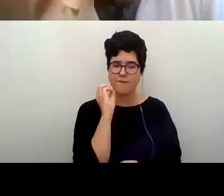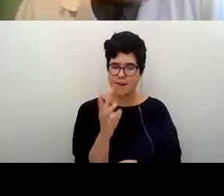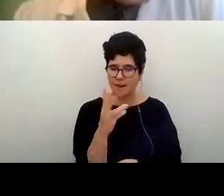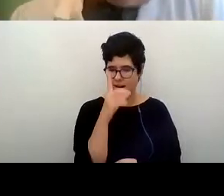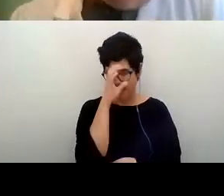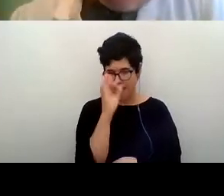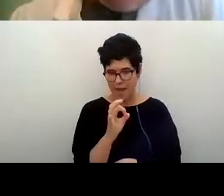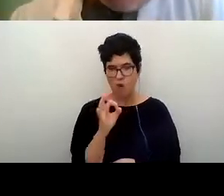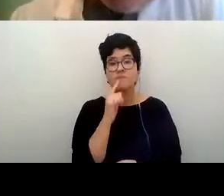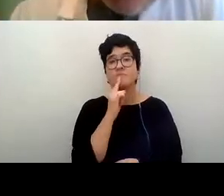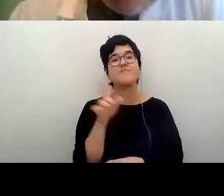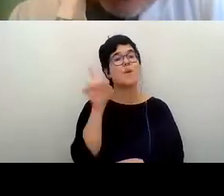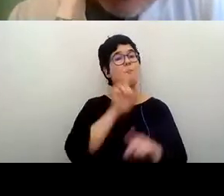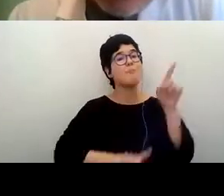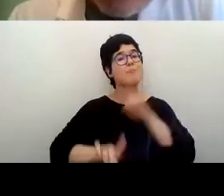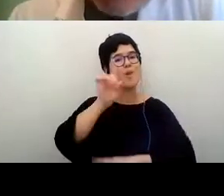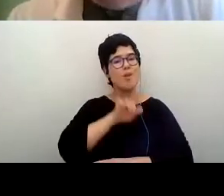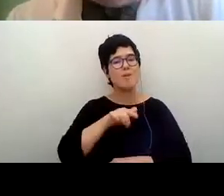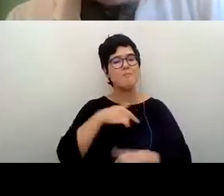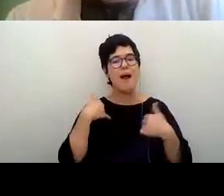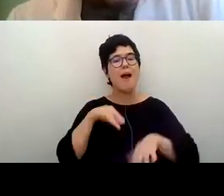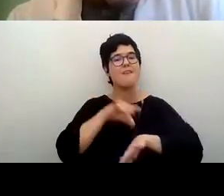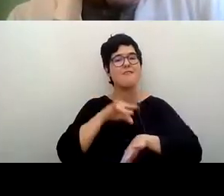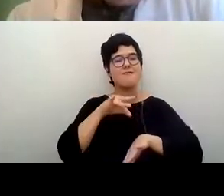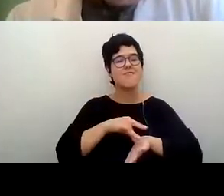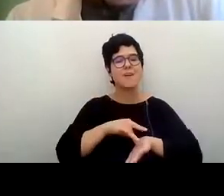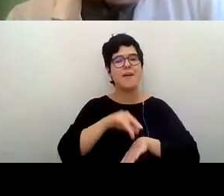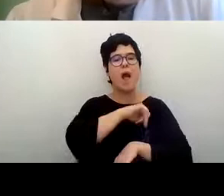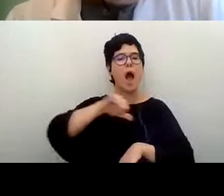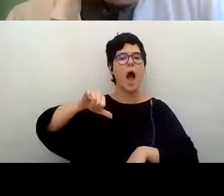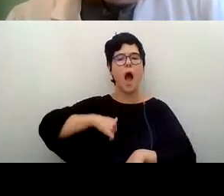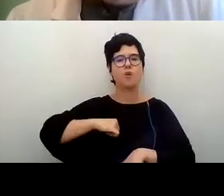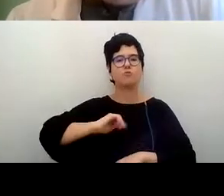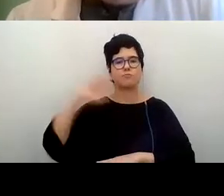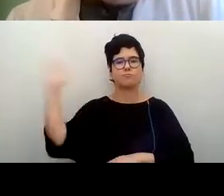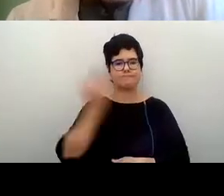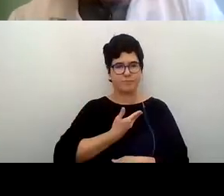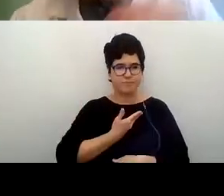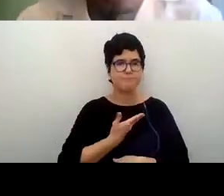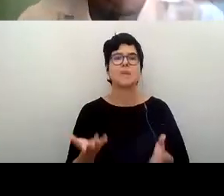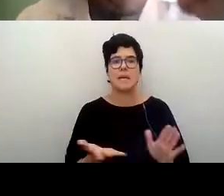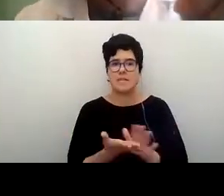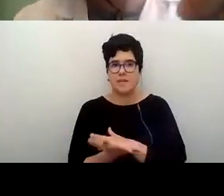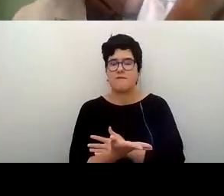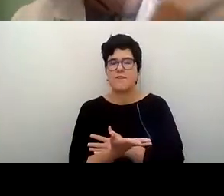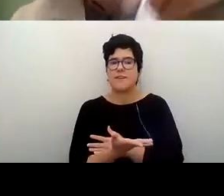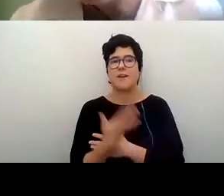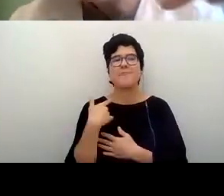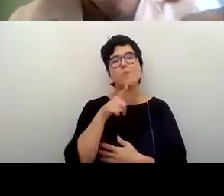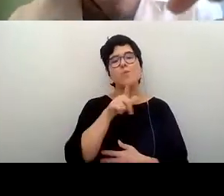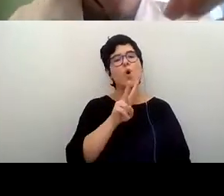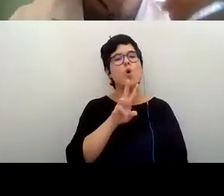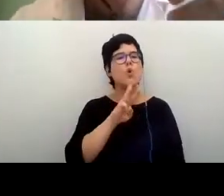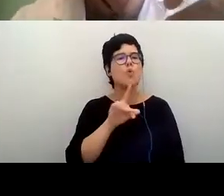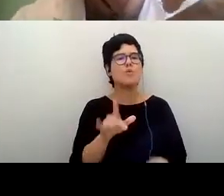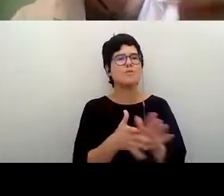hay con las enfermedades autoinmunes, el lupus es una enfermedad autoinmune, es decir, el lupus en realidad hay una serie de anticuerpos que lo